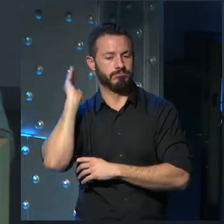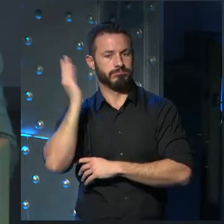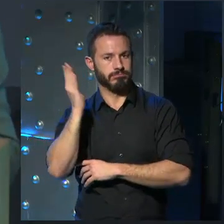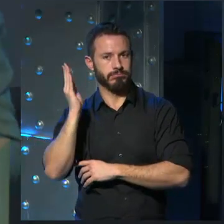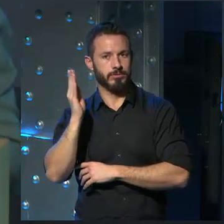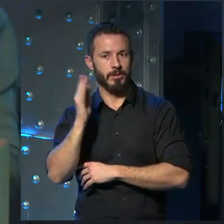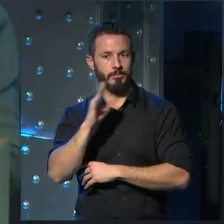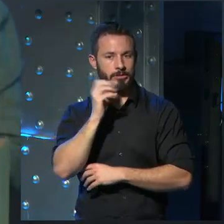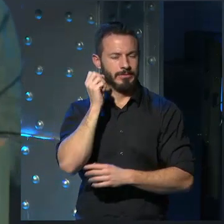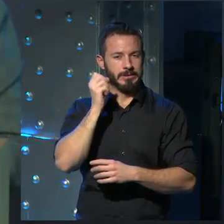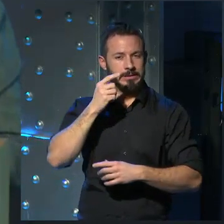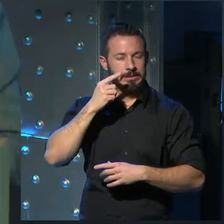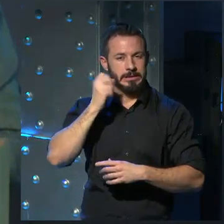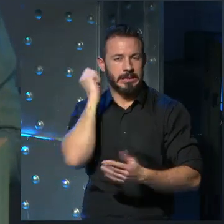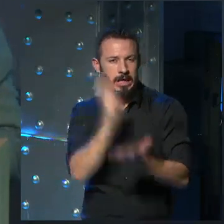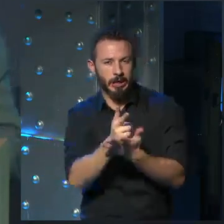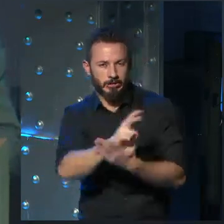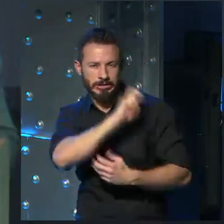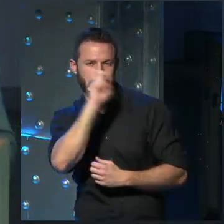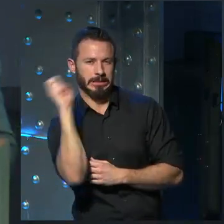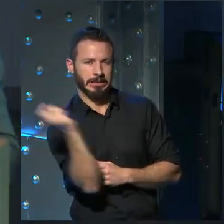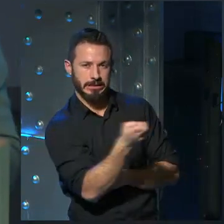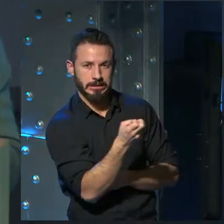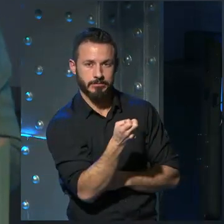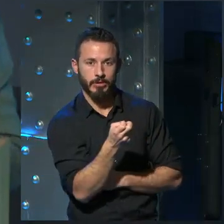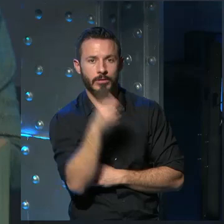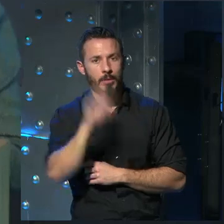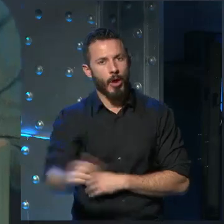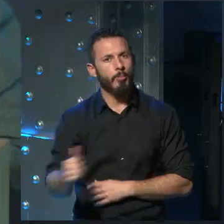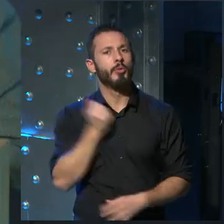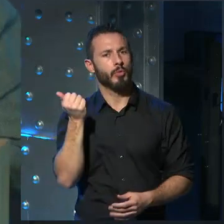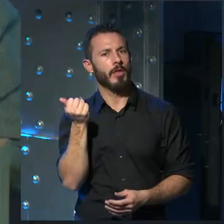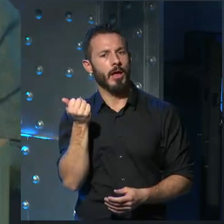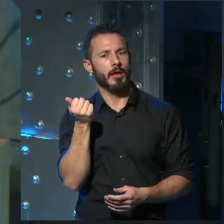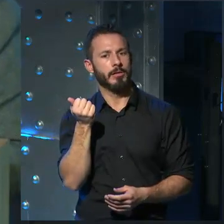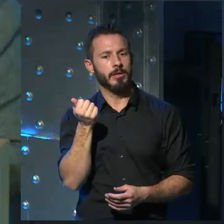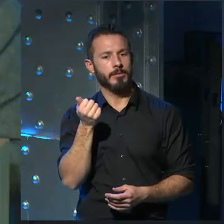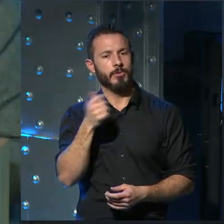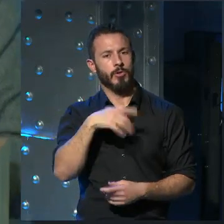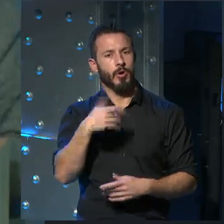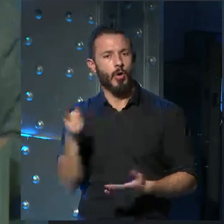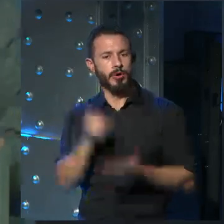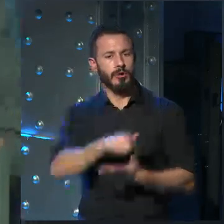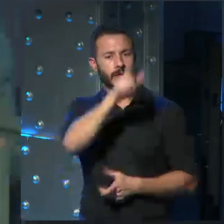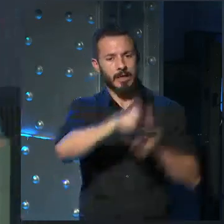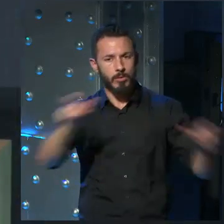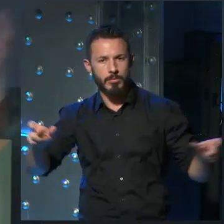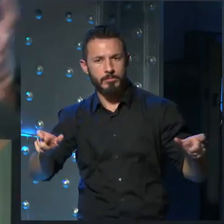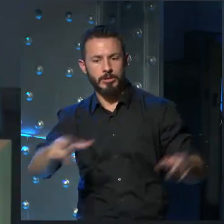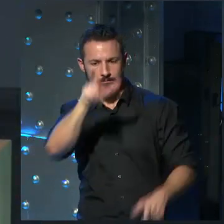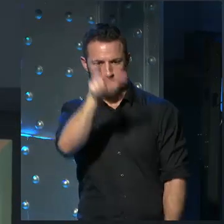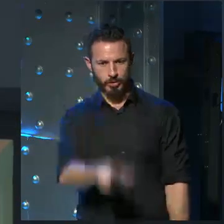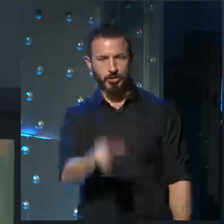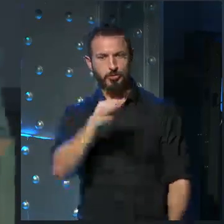Tenemos retos formidables, pero tenemos la oportunidad de poner nuevamente al ciudadano, a la persona ciudadano, en